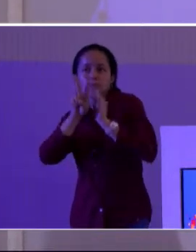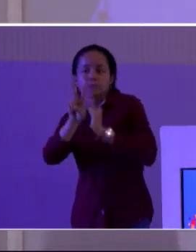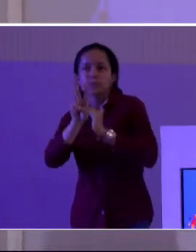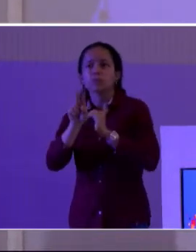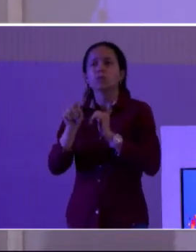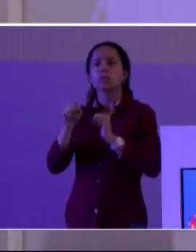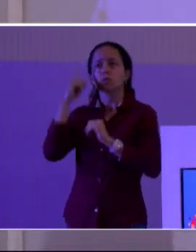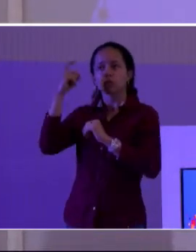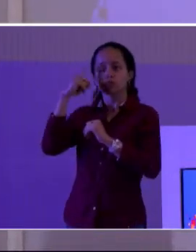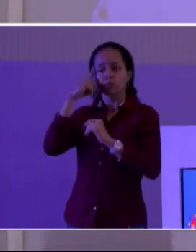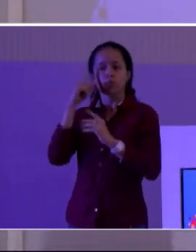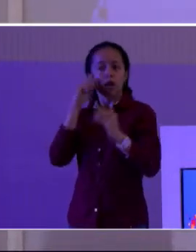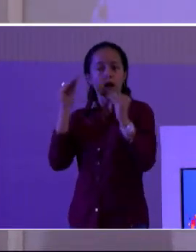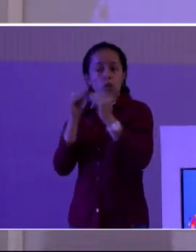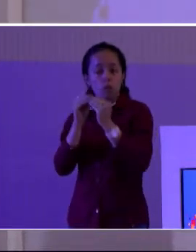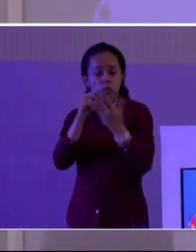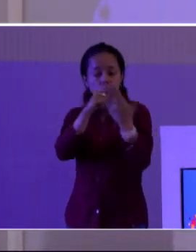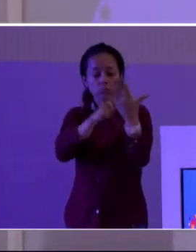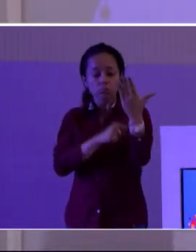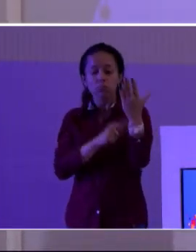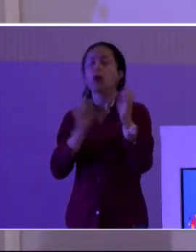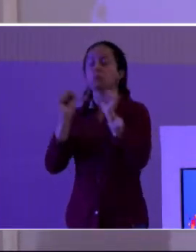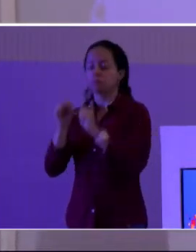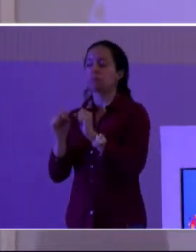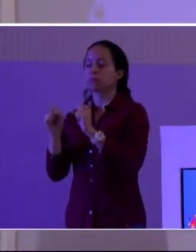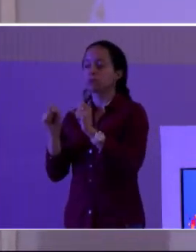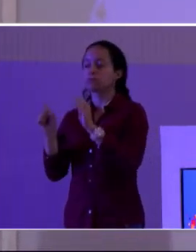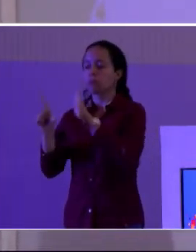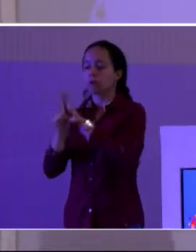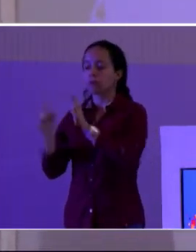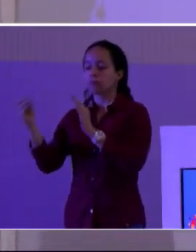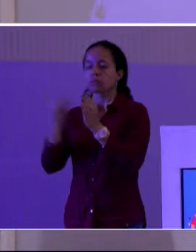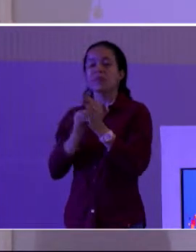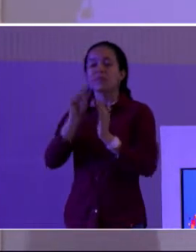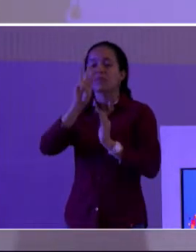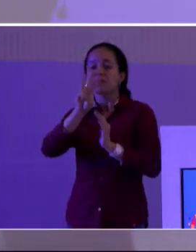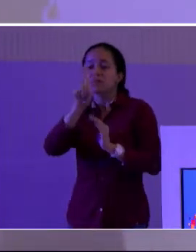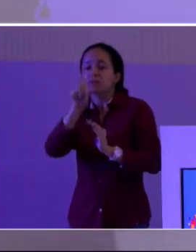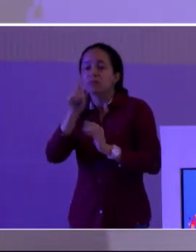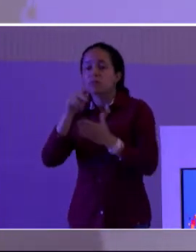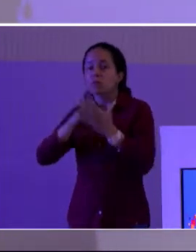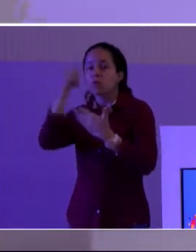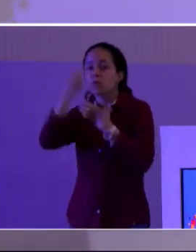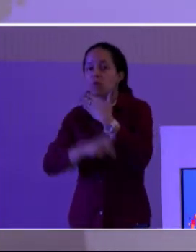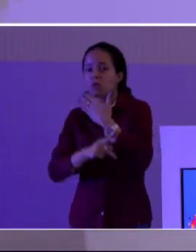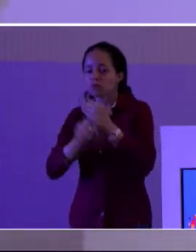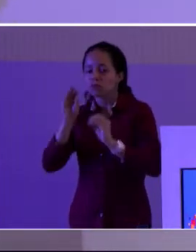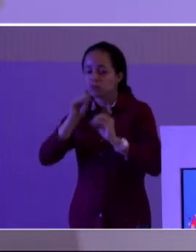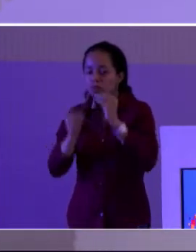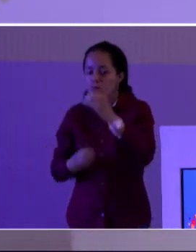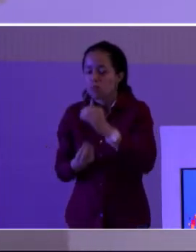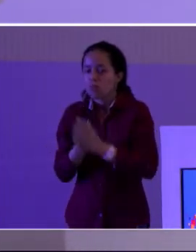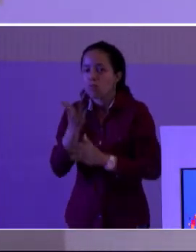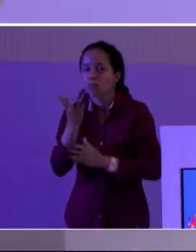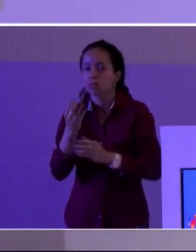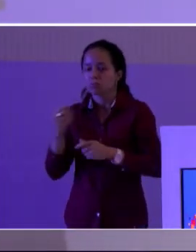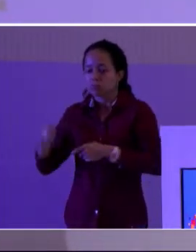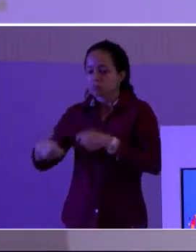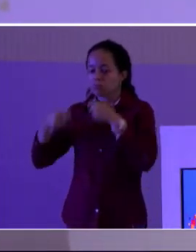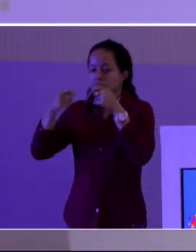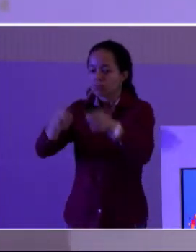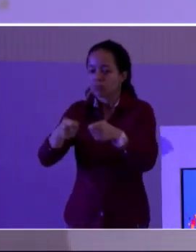la implementación del acuerdo. Cómo esos 36 proyectos productivos que fueron desembolsados en el